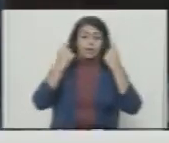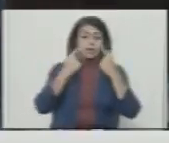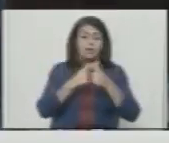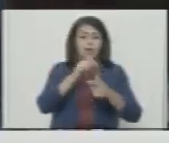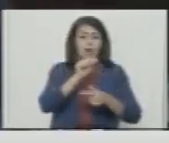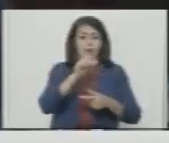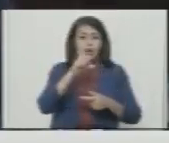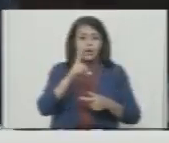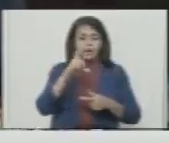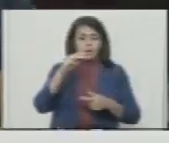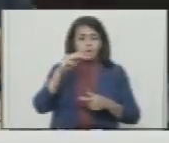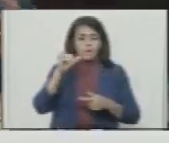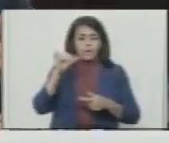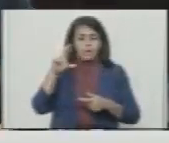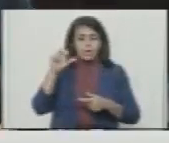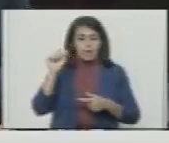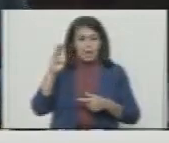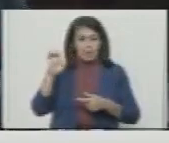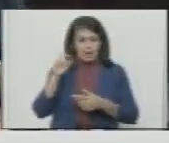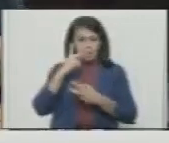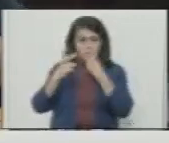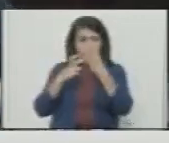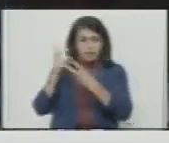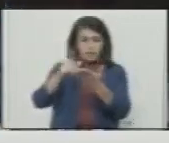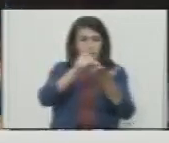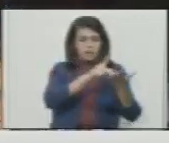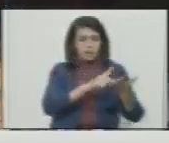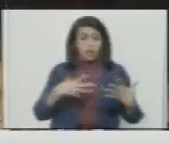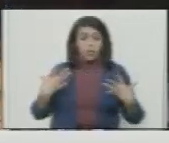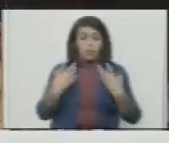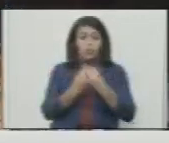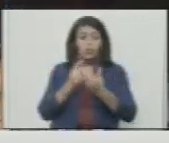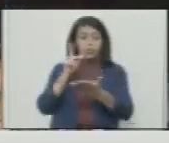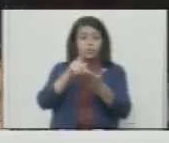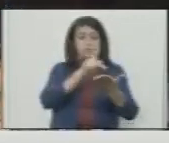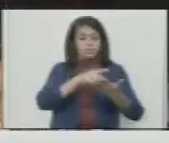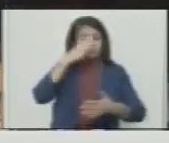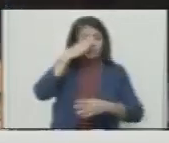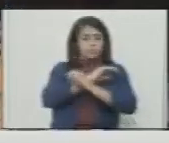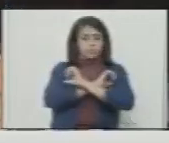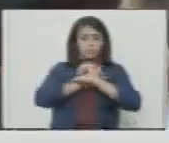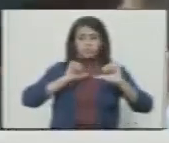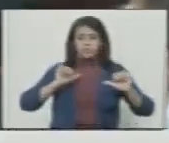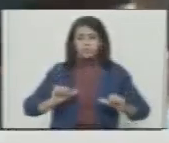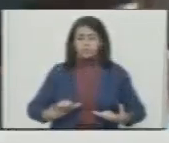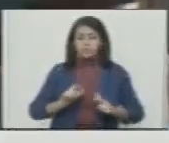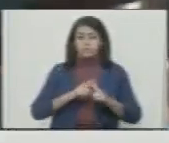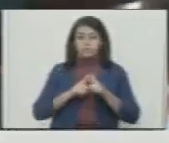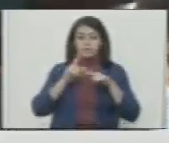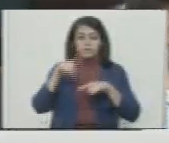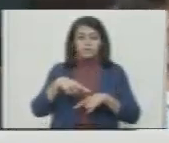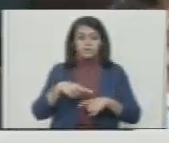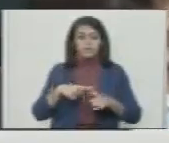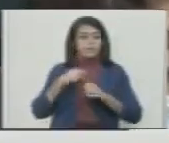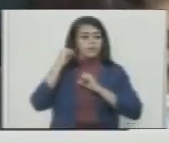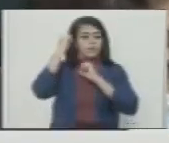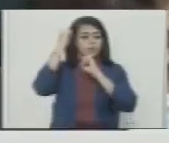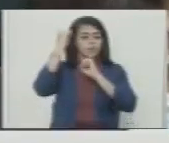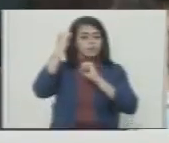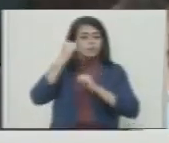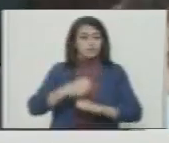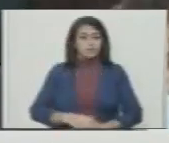campaña admirable, y participó entonces al frente de los ejércitos patriotas en